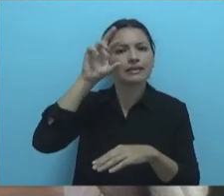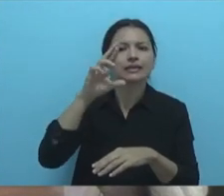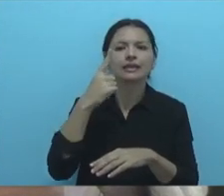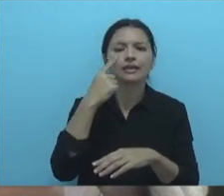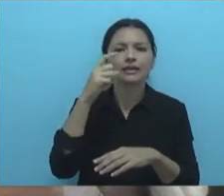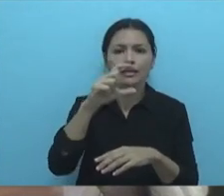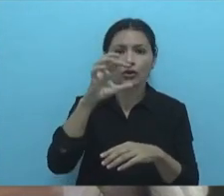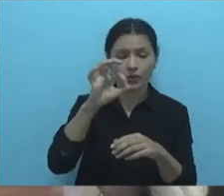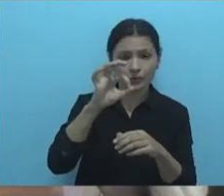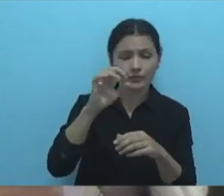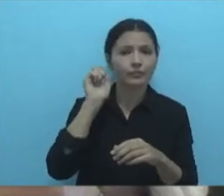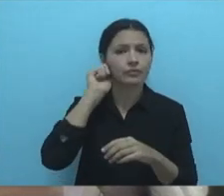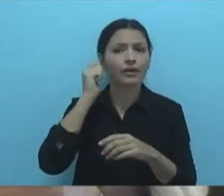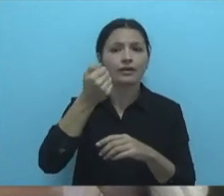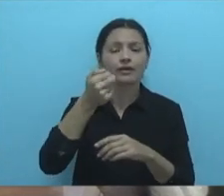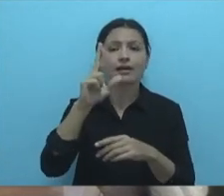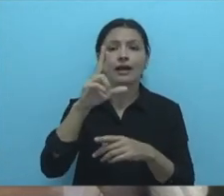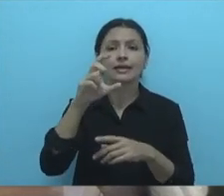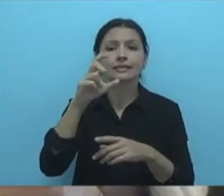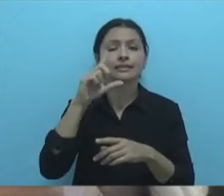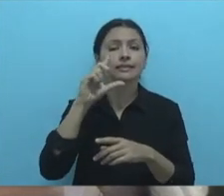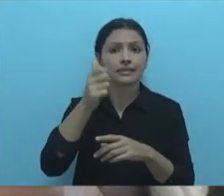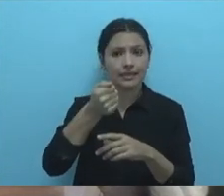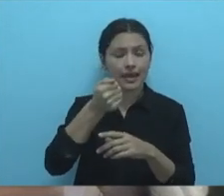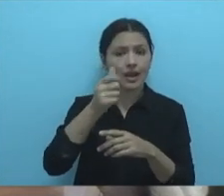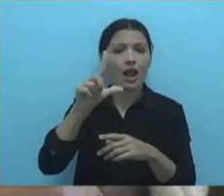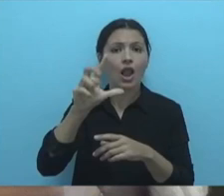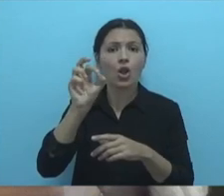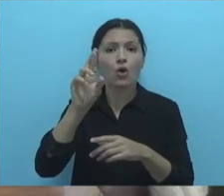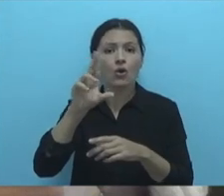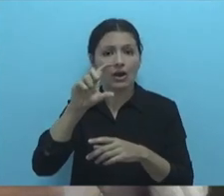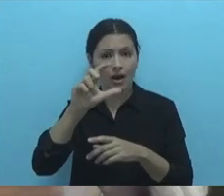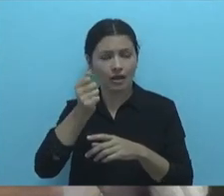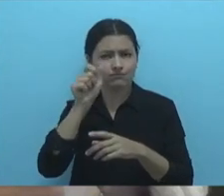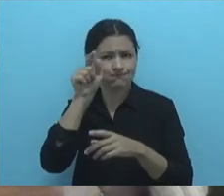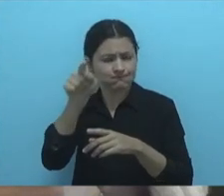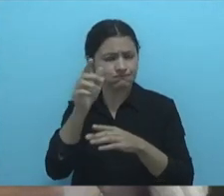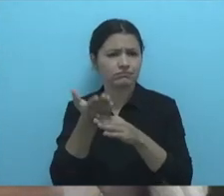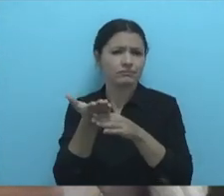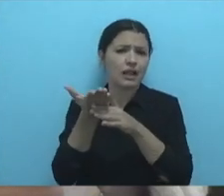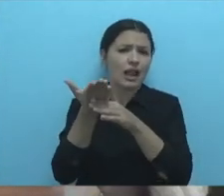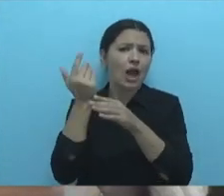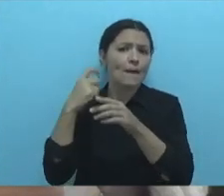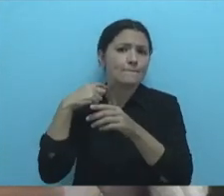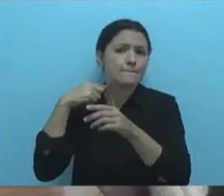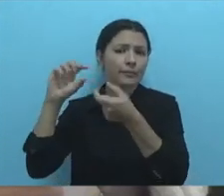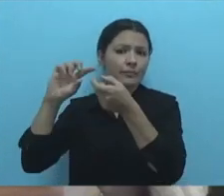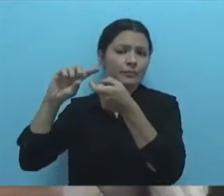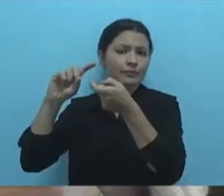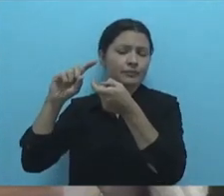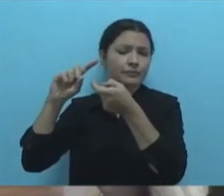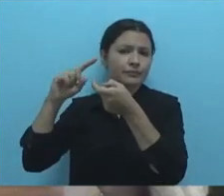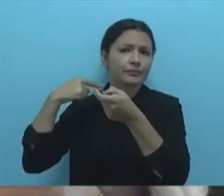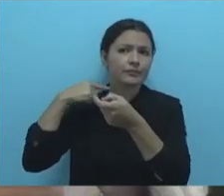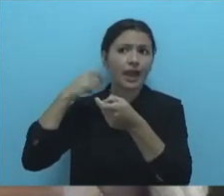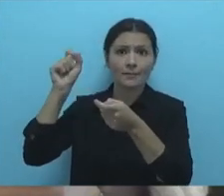que casi son sinónimos e incluso la democracia Española y la democracia universal